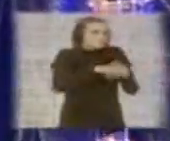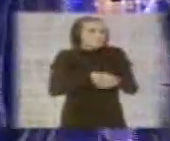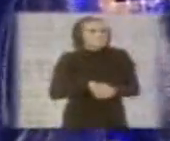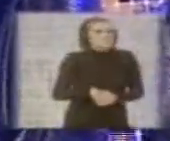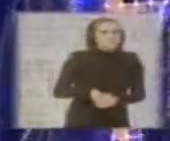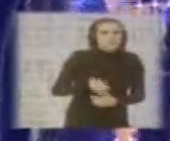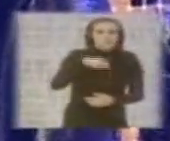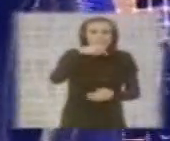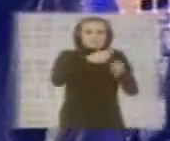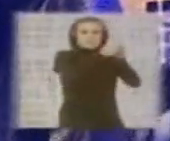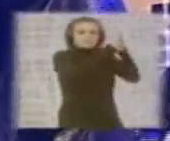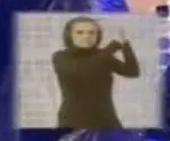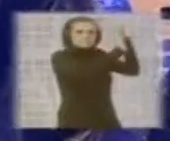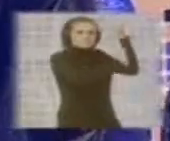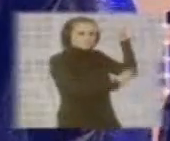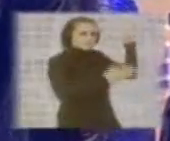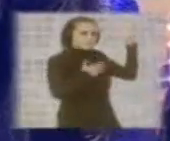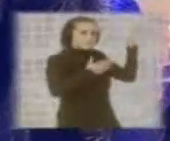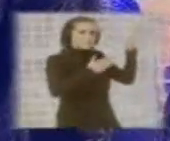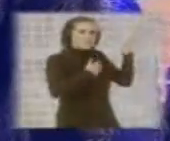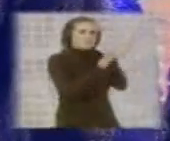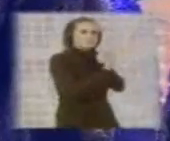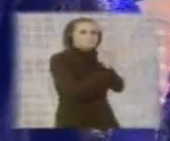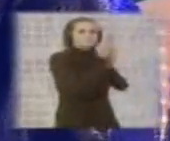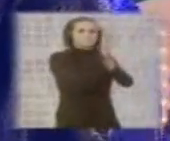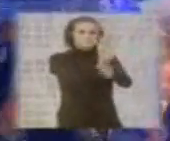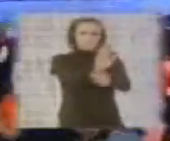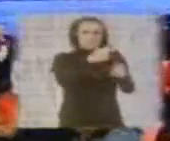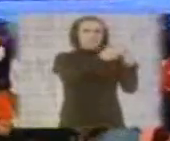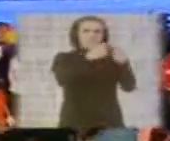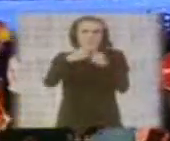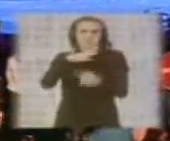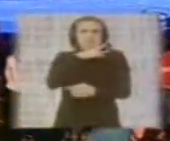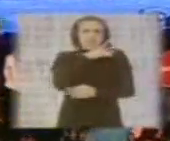Esta es mi lista de lo que está sucediendo.